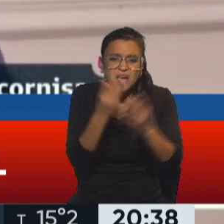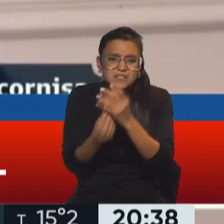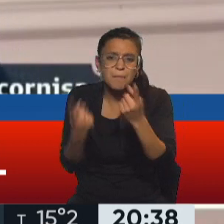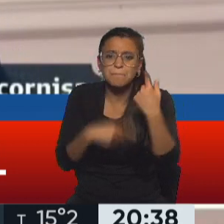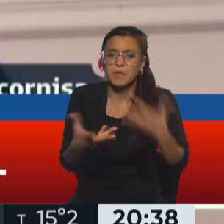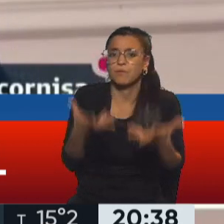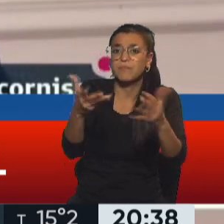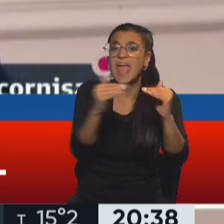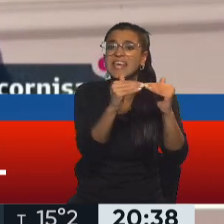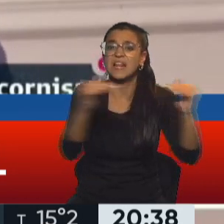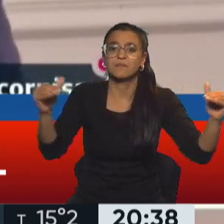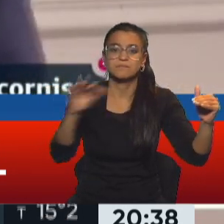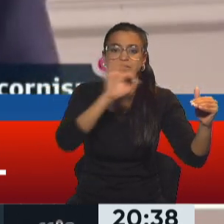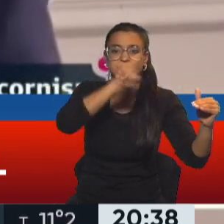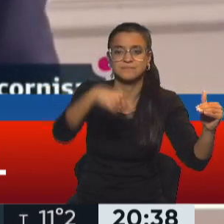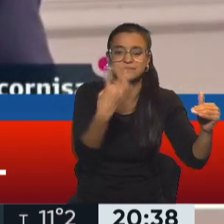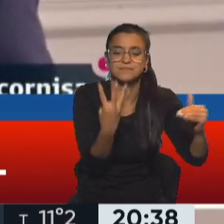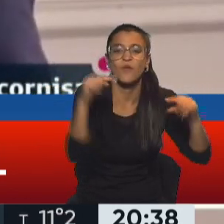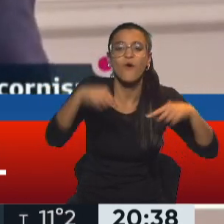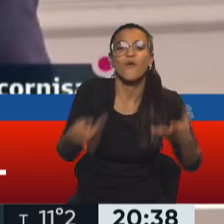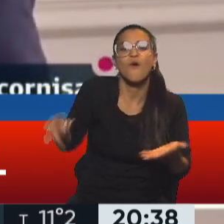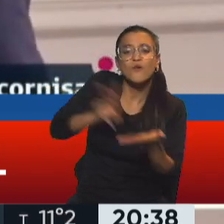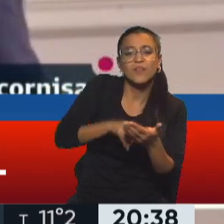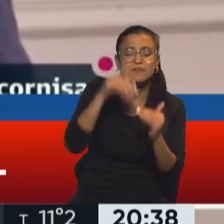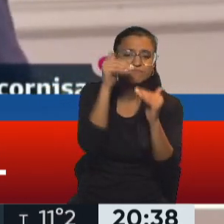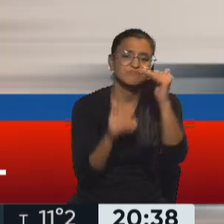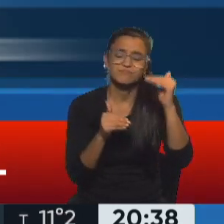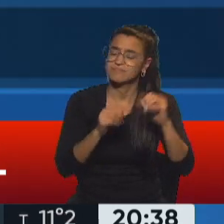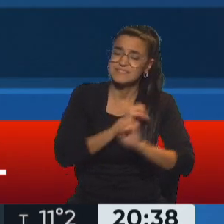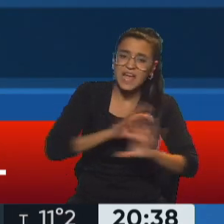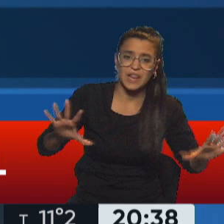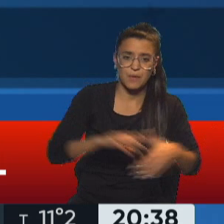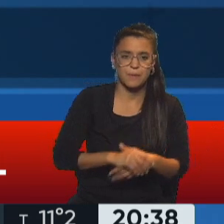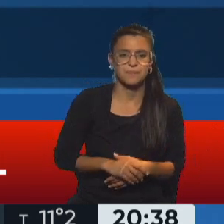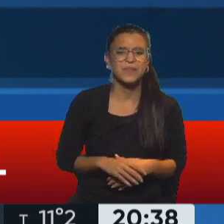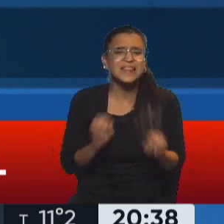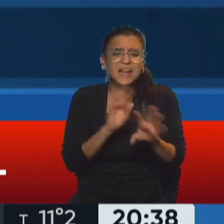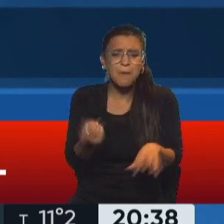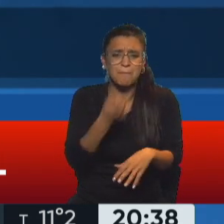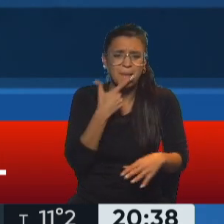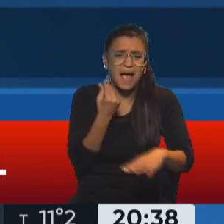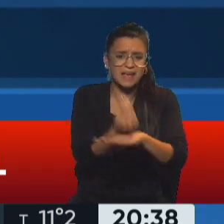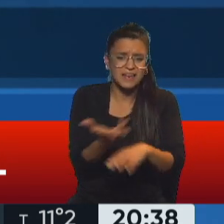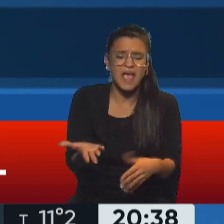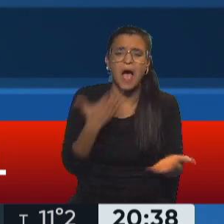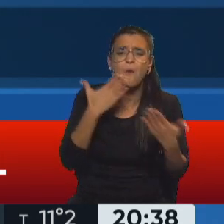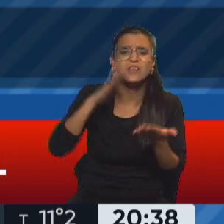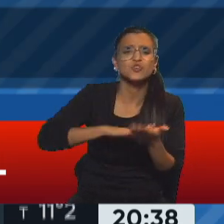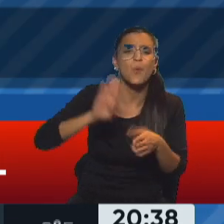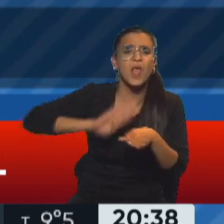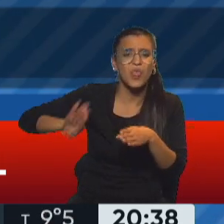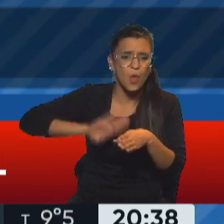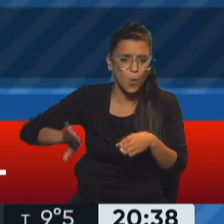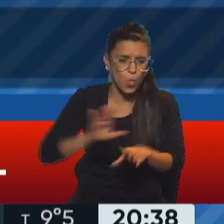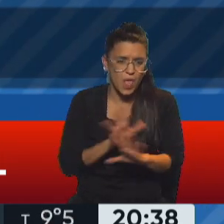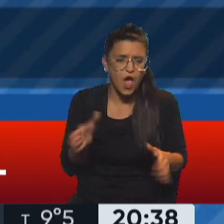entregamos casi en equilibrio, 0,4. Hoy de vuelta tenemos un déficit monumental. Es terrible que Mauricio Macri hable de deuda,